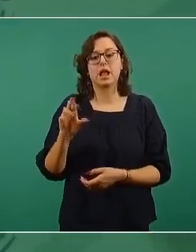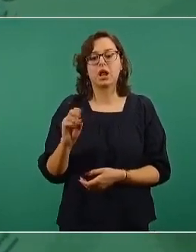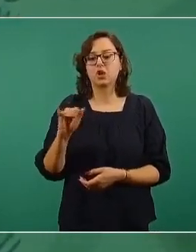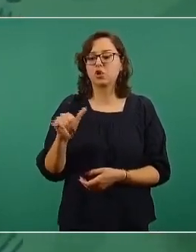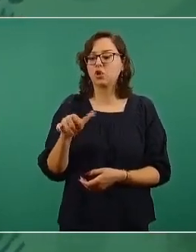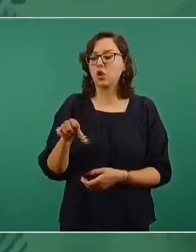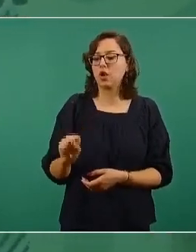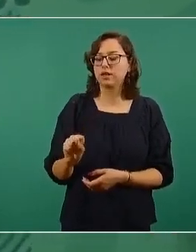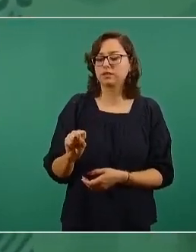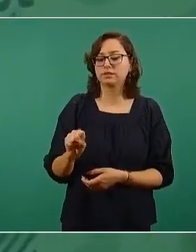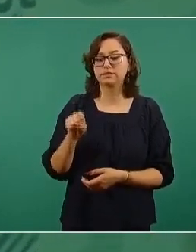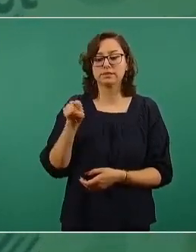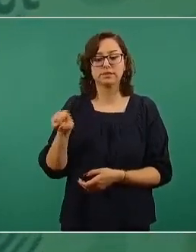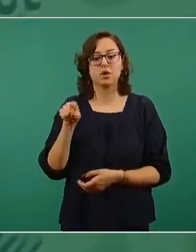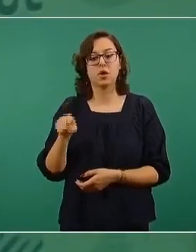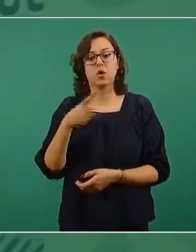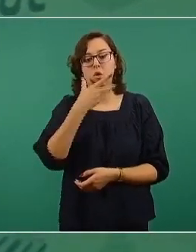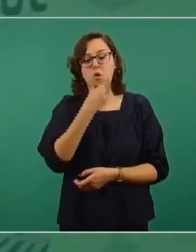dirigente